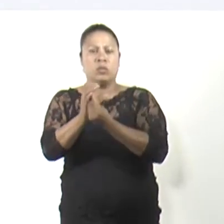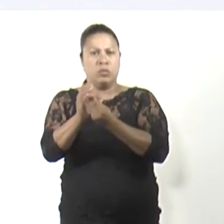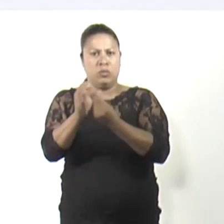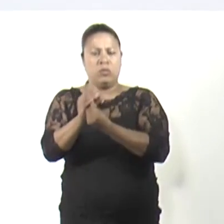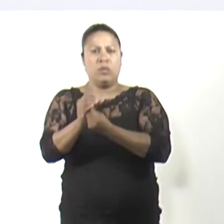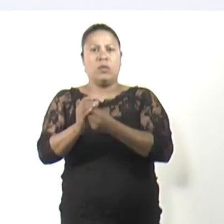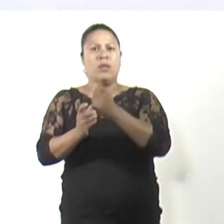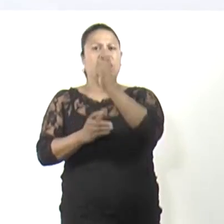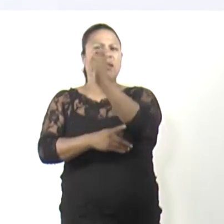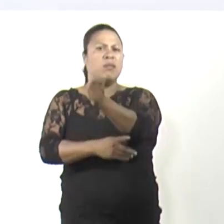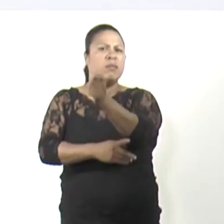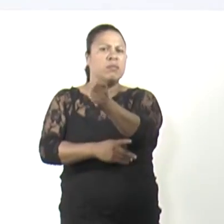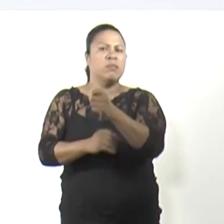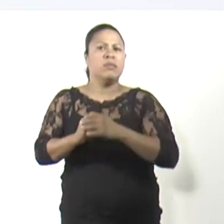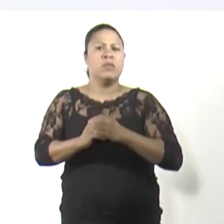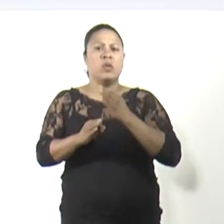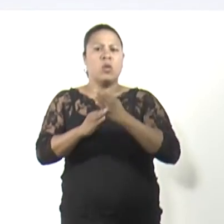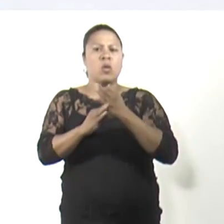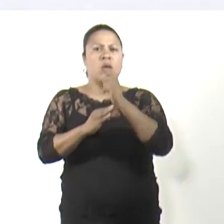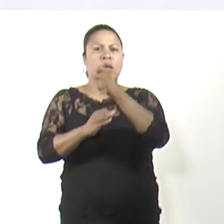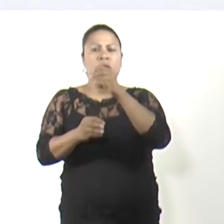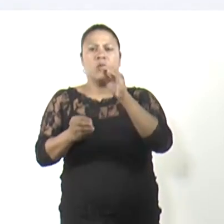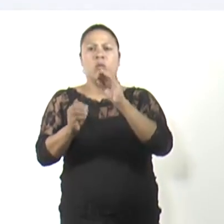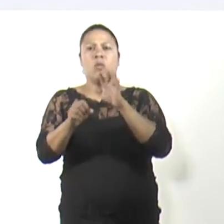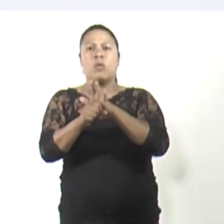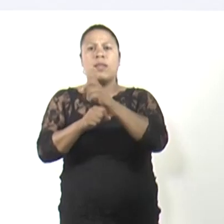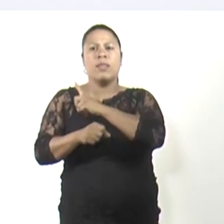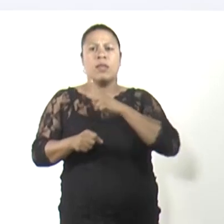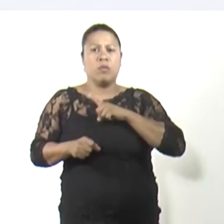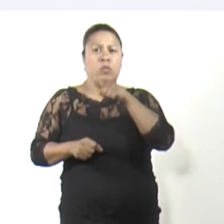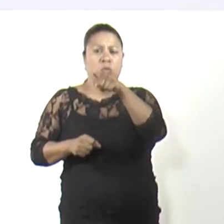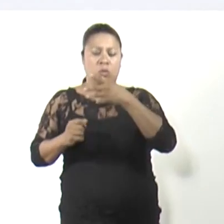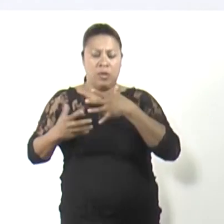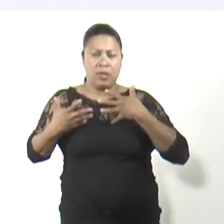¿sabes qué significa o qué implica comprender?